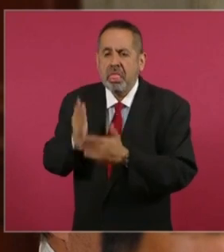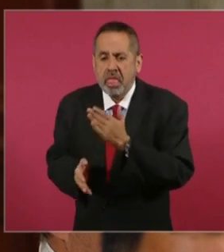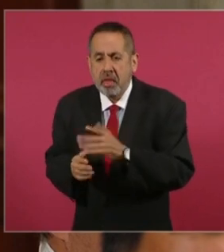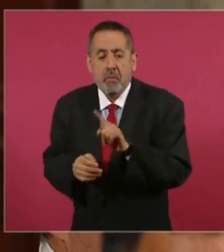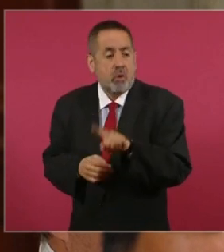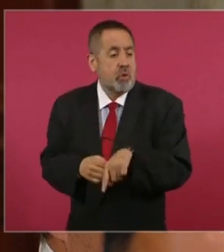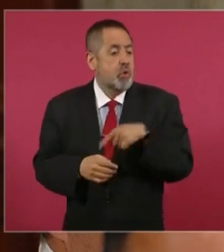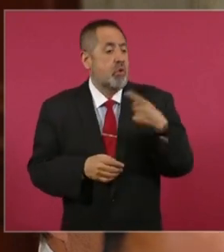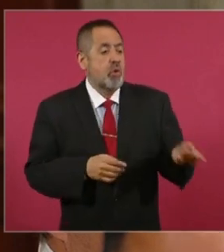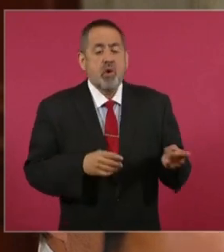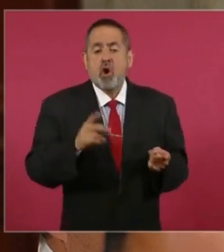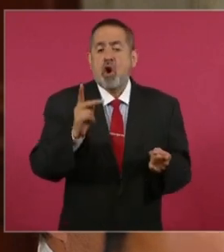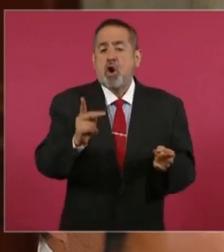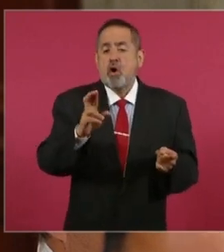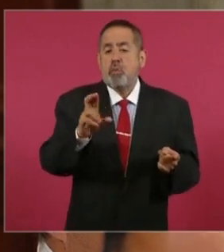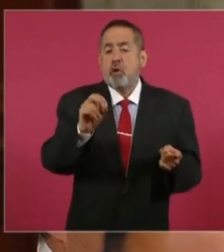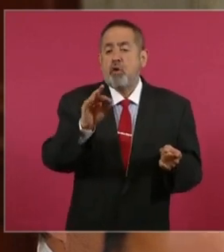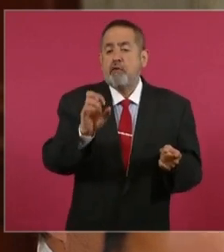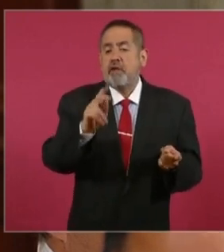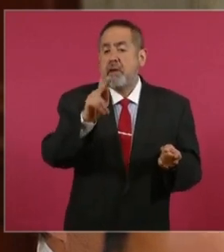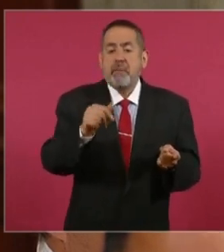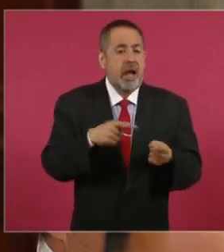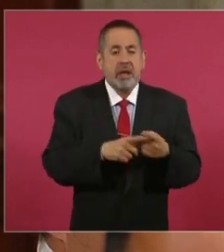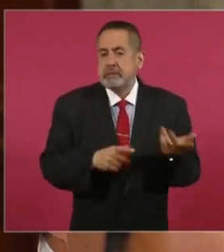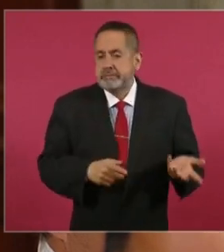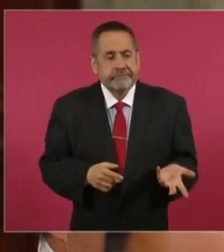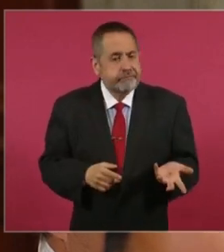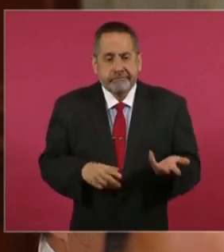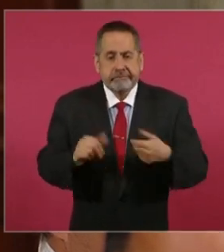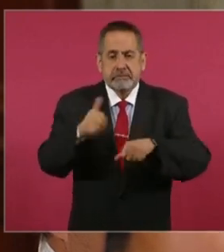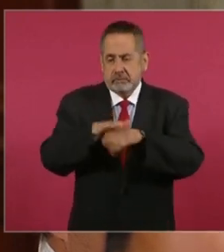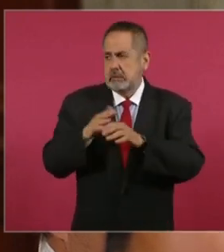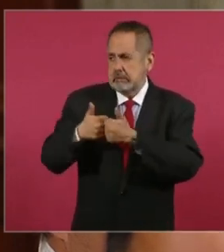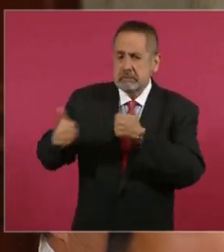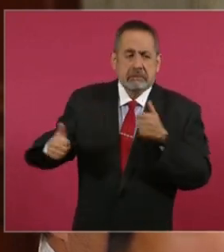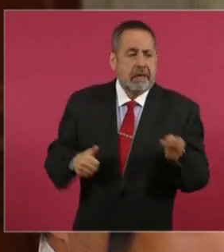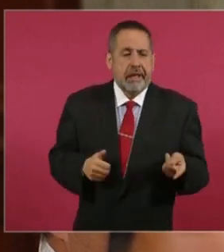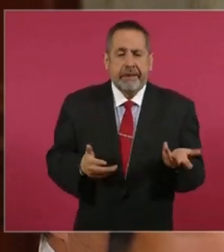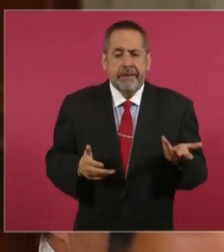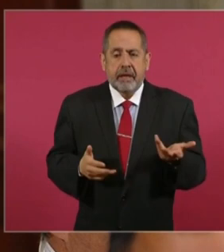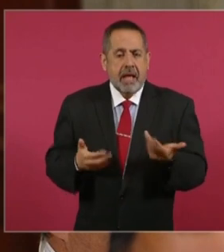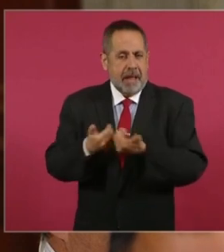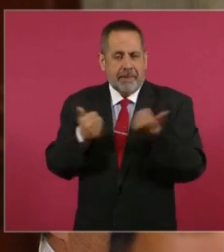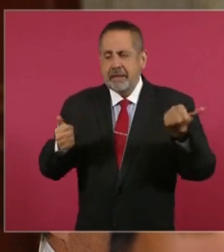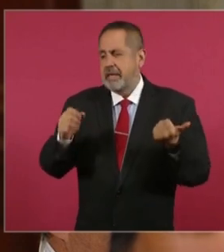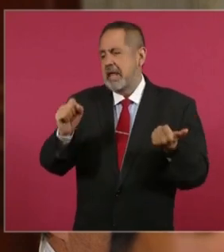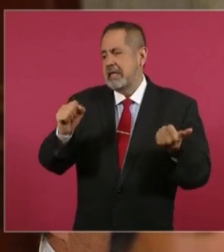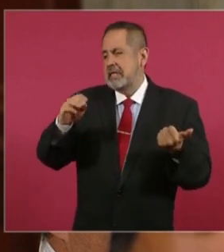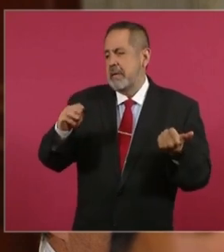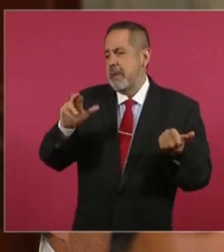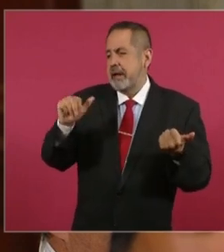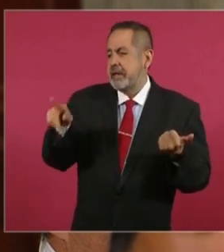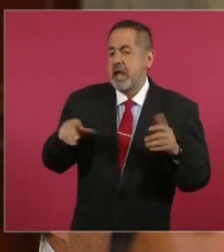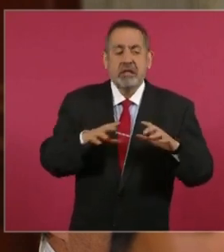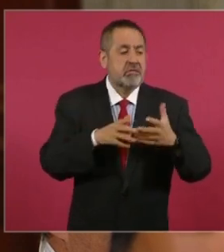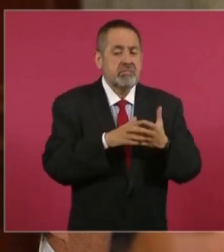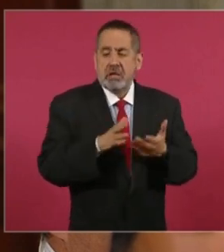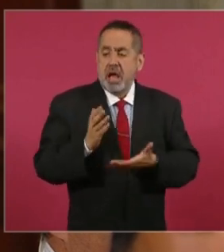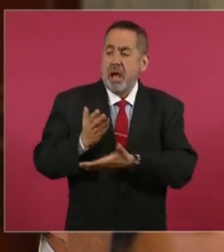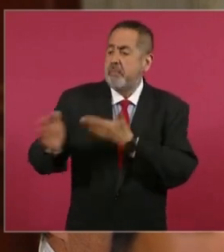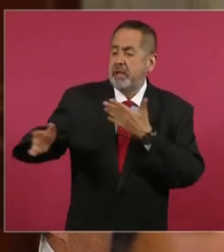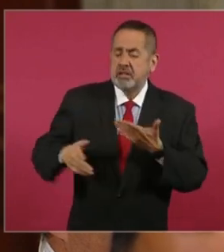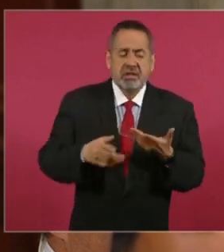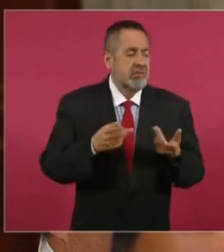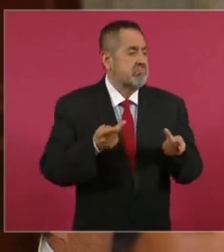instancias, como la profepa, órgano administrativo desconcentrado de la Semarnat, con autonomía técnica y